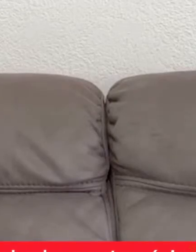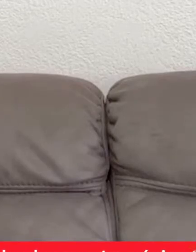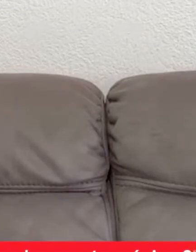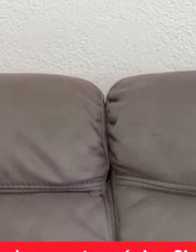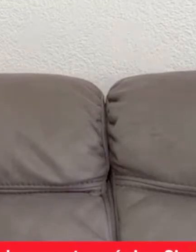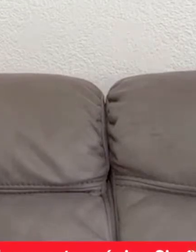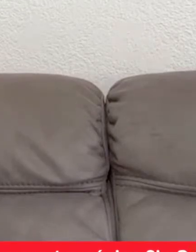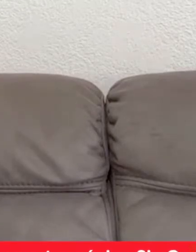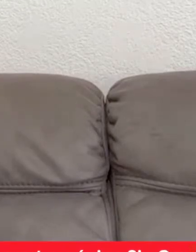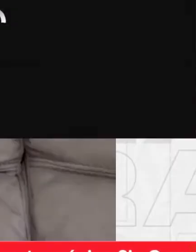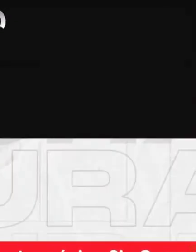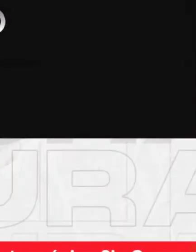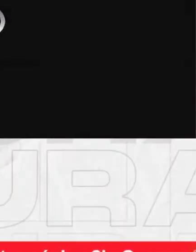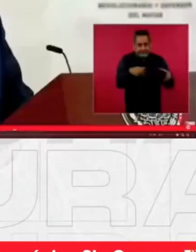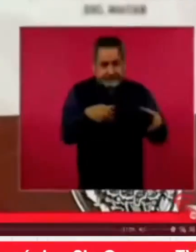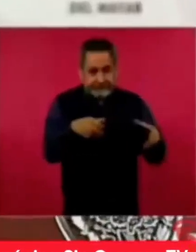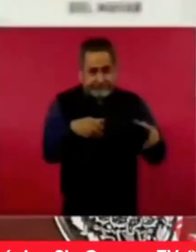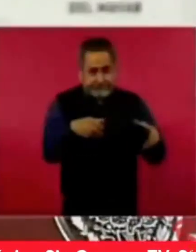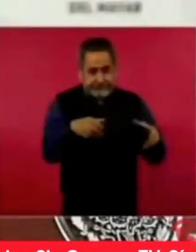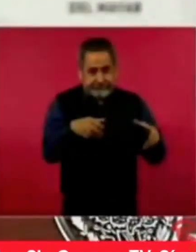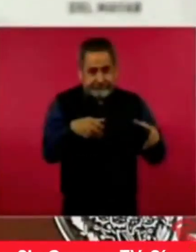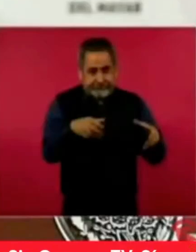de Veracruz, Rocío Nale.